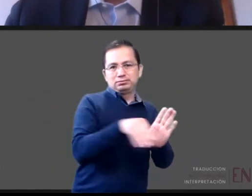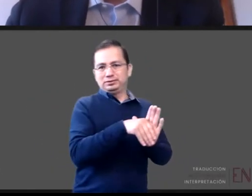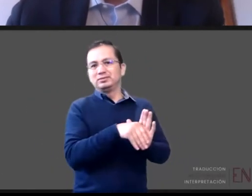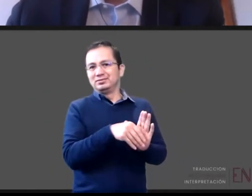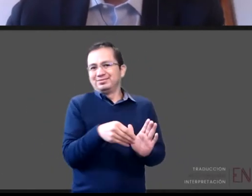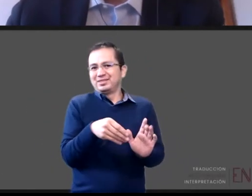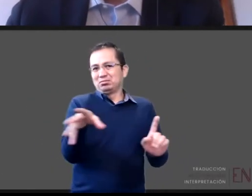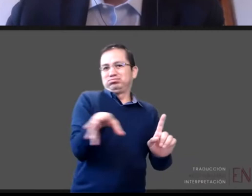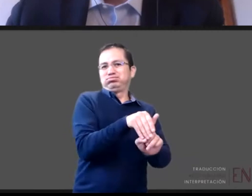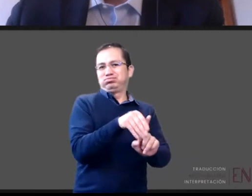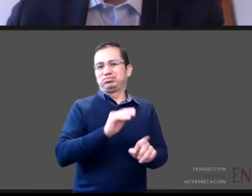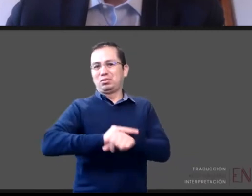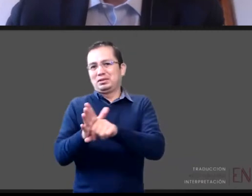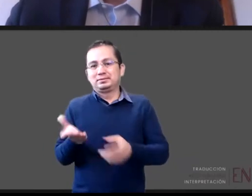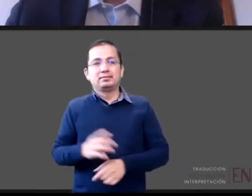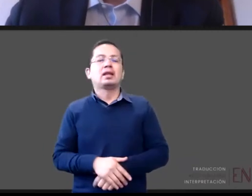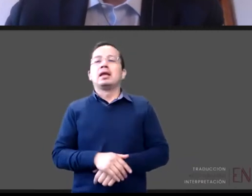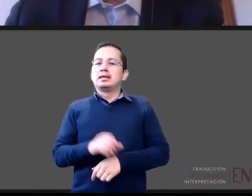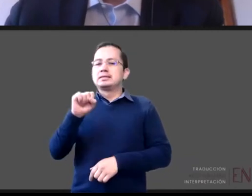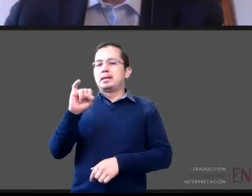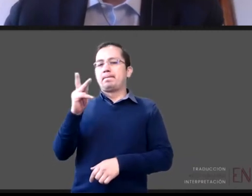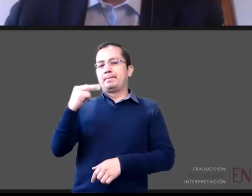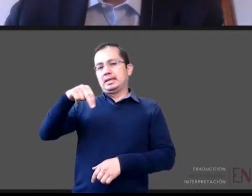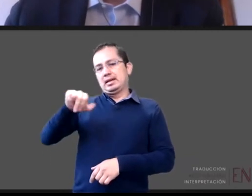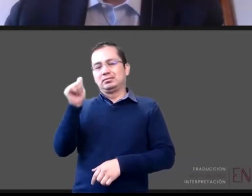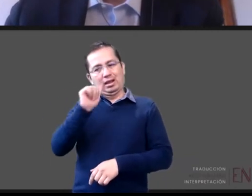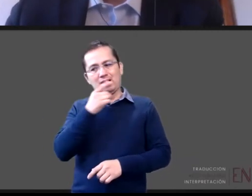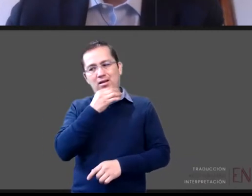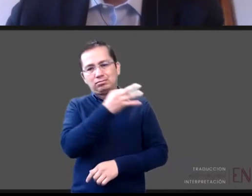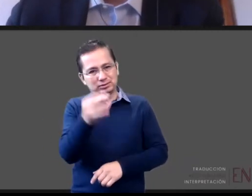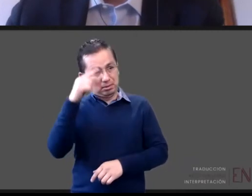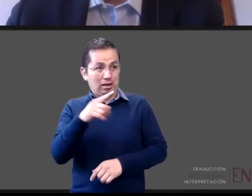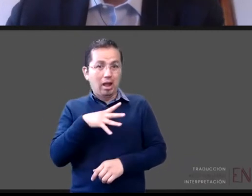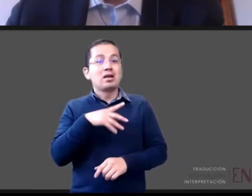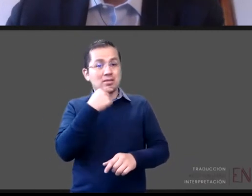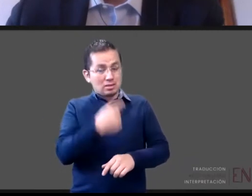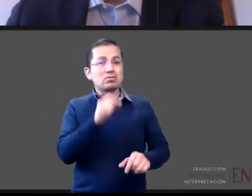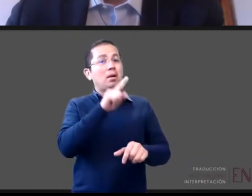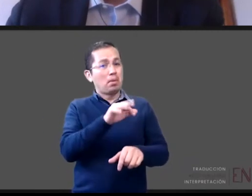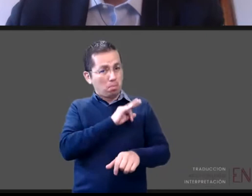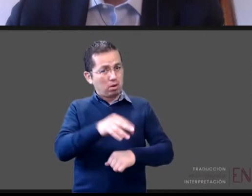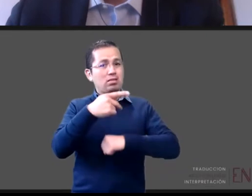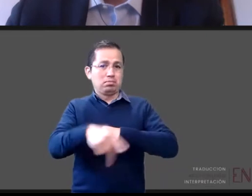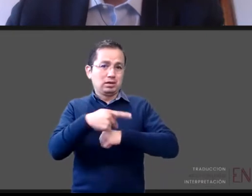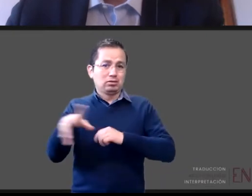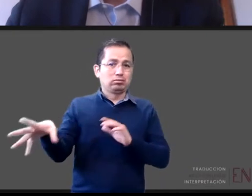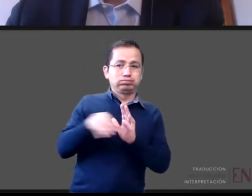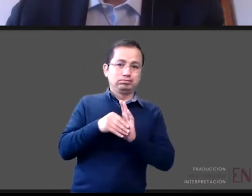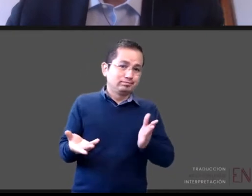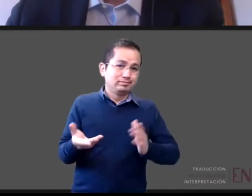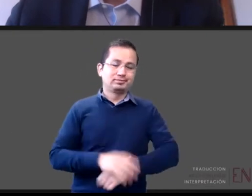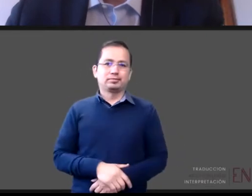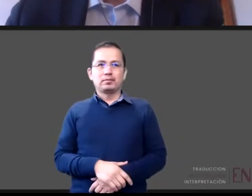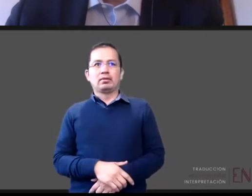Digamos, IPIN ha estado compartiendo información todos los días. Entonces, ¿qué solución le vamos a dar a eso? ¿No? No hay guarderías, no hay